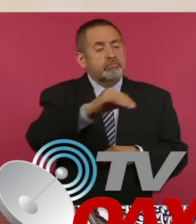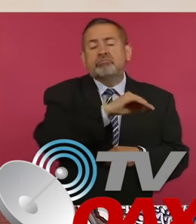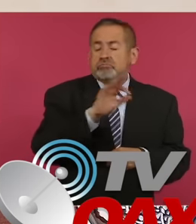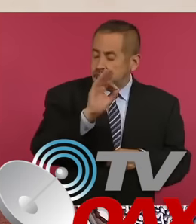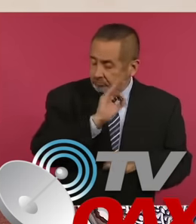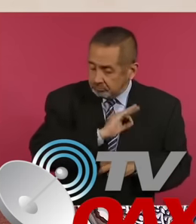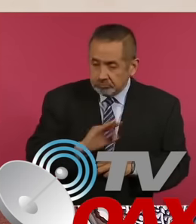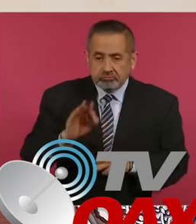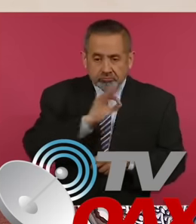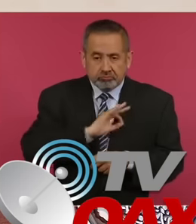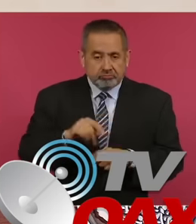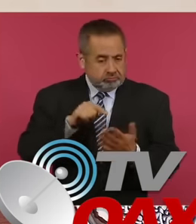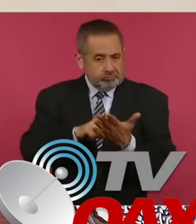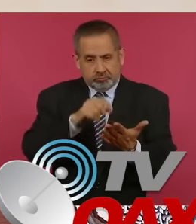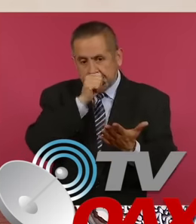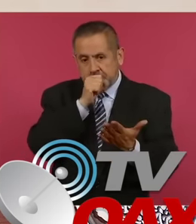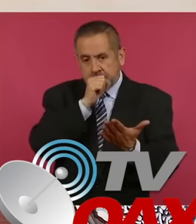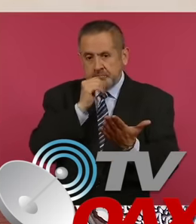Existe esta